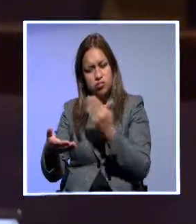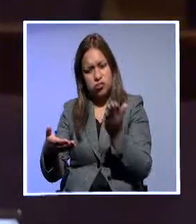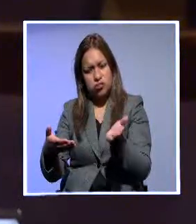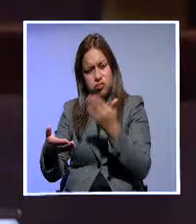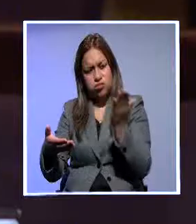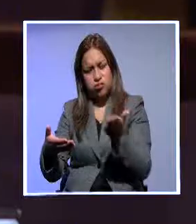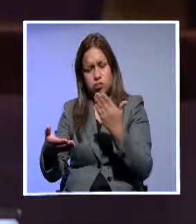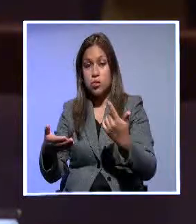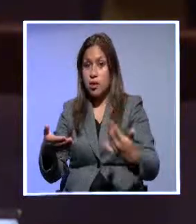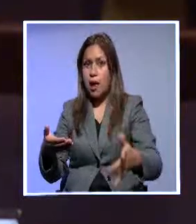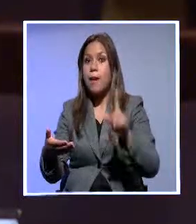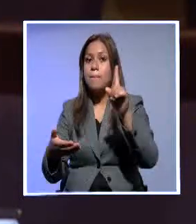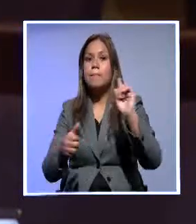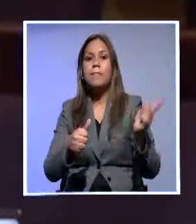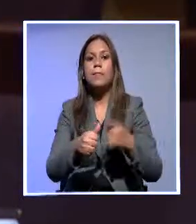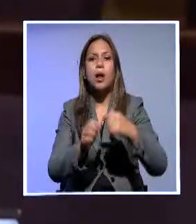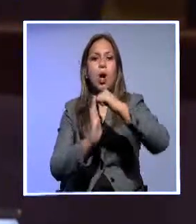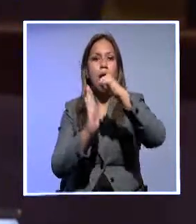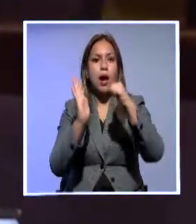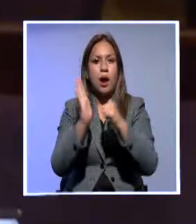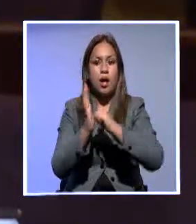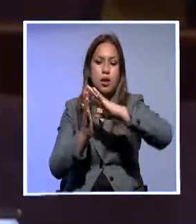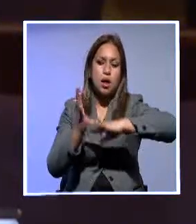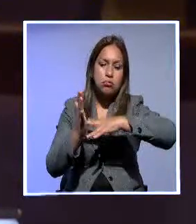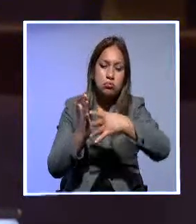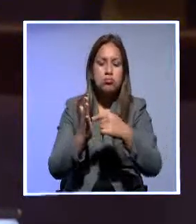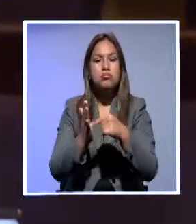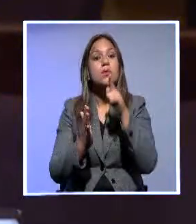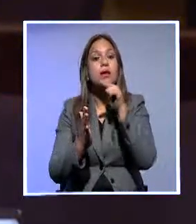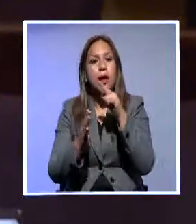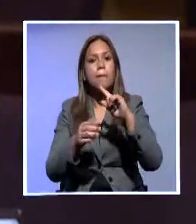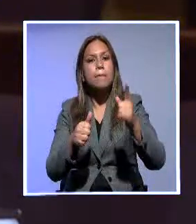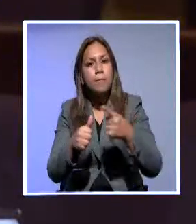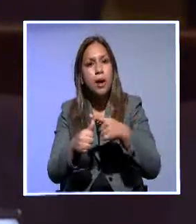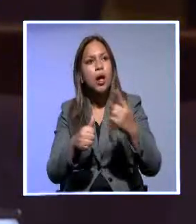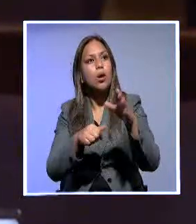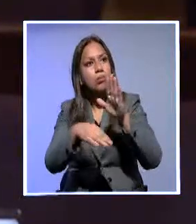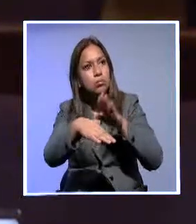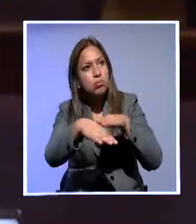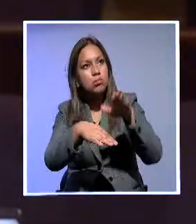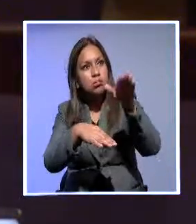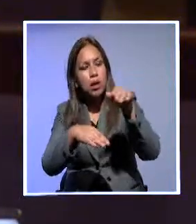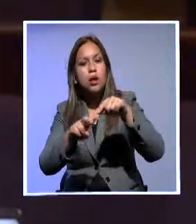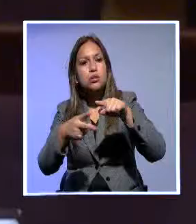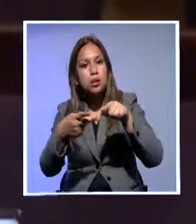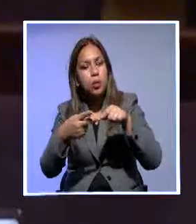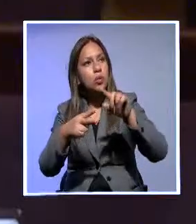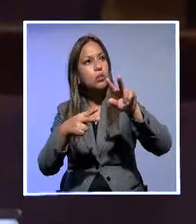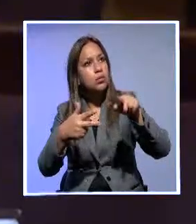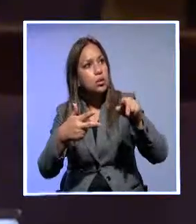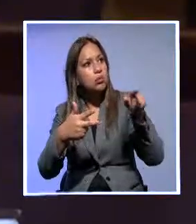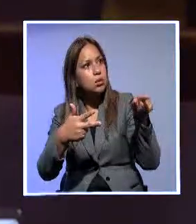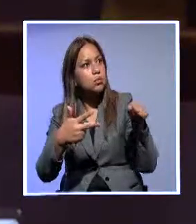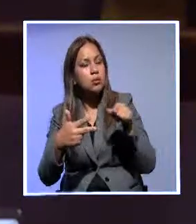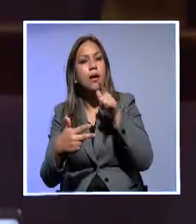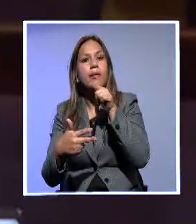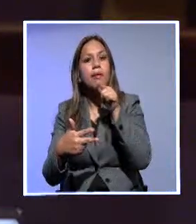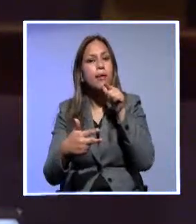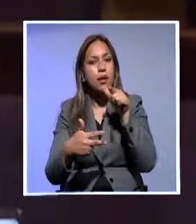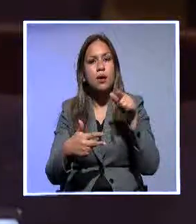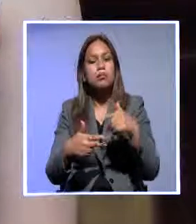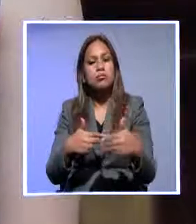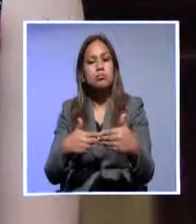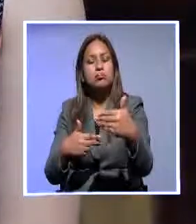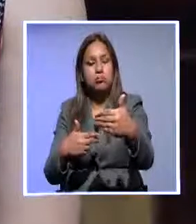cronograma establecido para las comparecencias y el otro tema que también se irá tratando paulatinamente